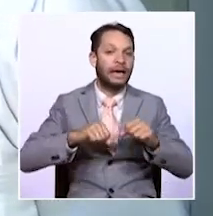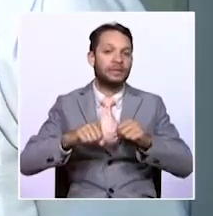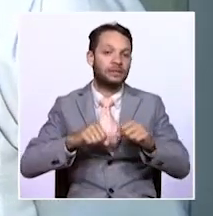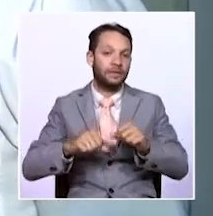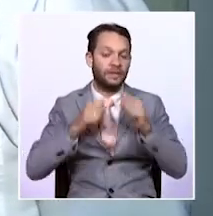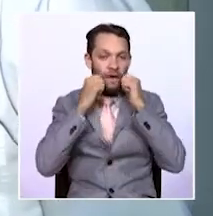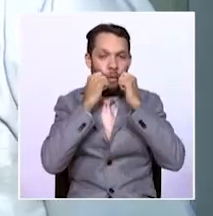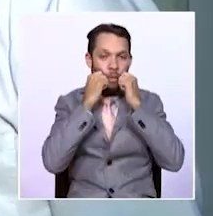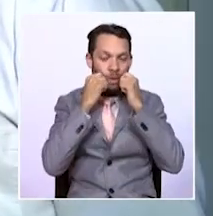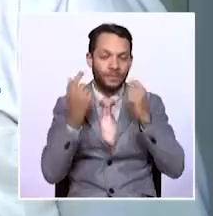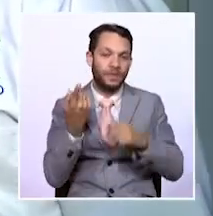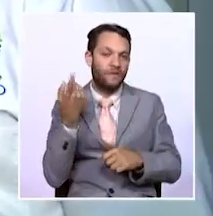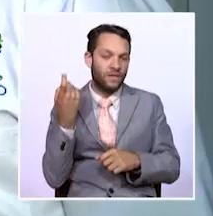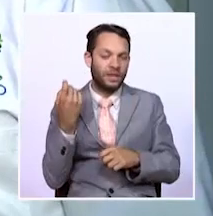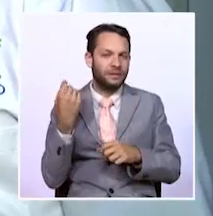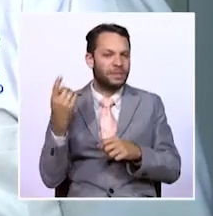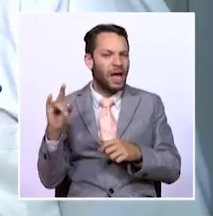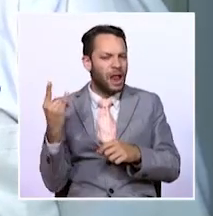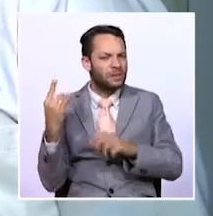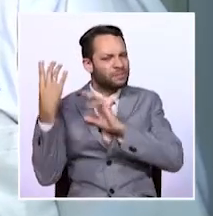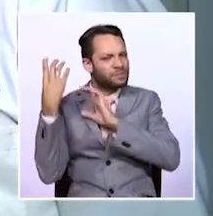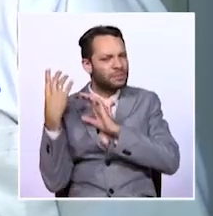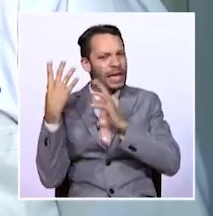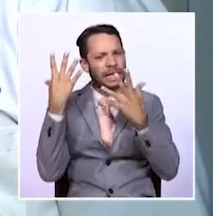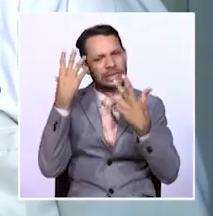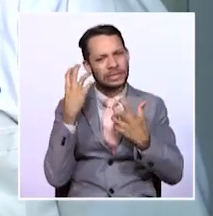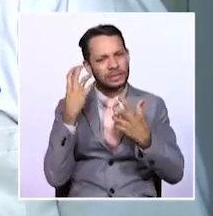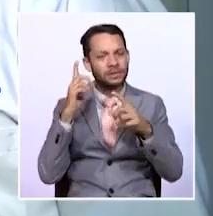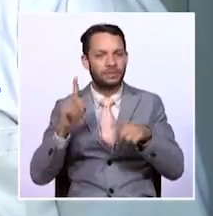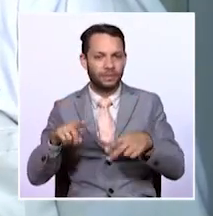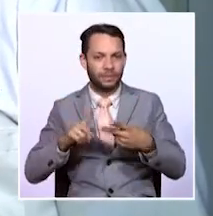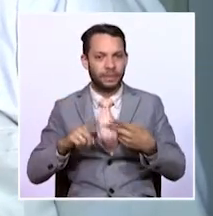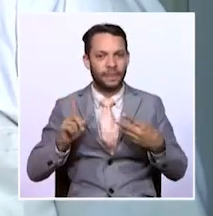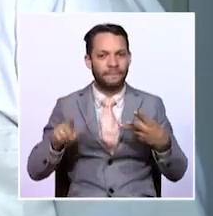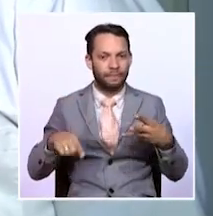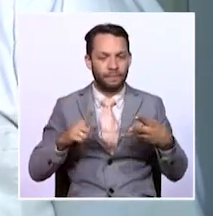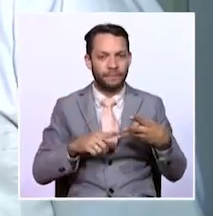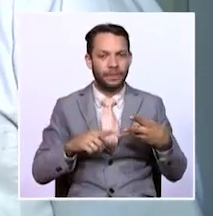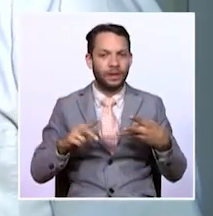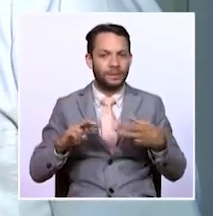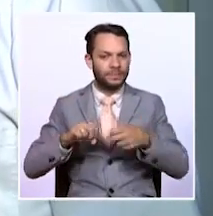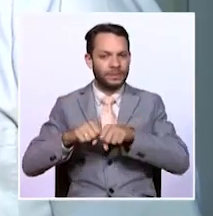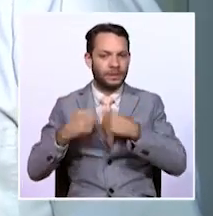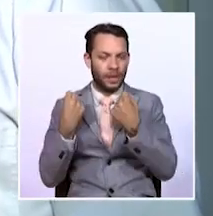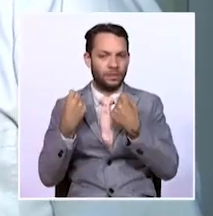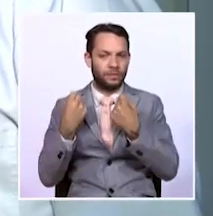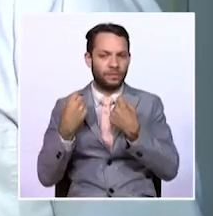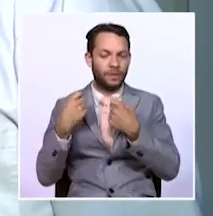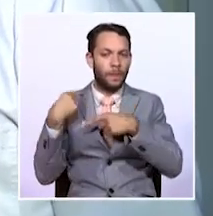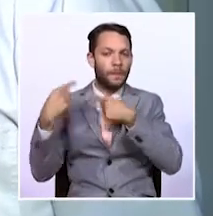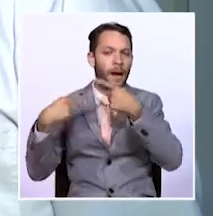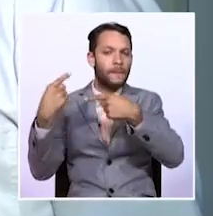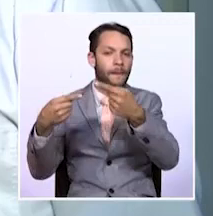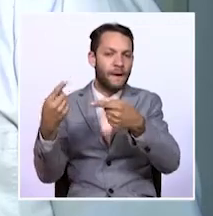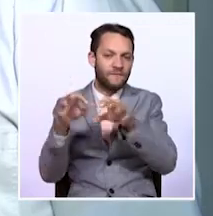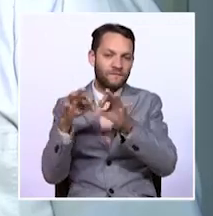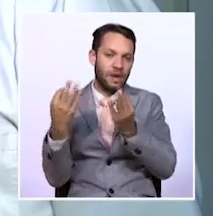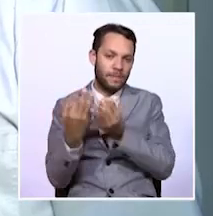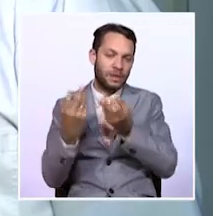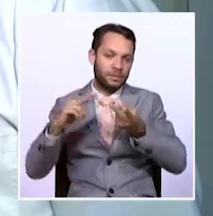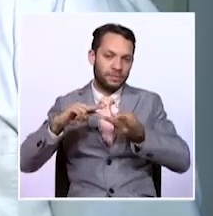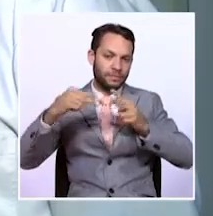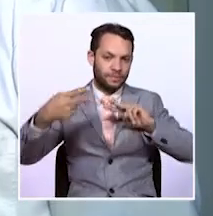esos dolores se generan por lesiones, pero también hay un proceso que no podemos negar, que es el proceso degenerativo. ¿Sí? Dentro de ese proceso degenerativo, lo que